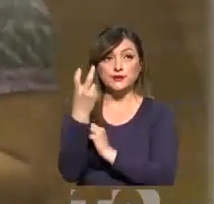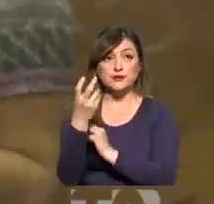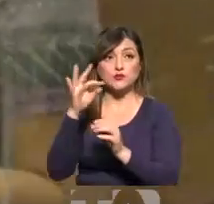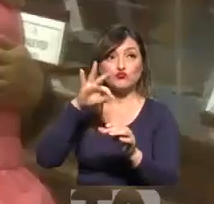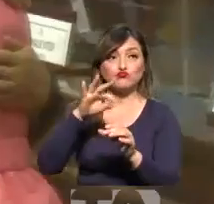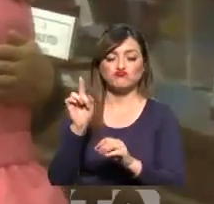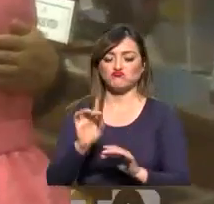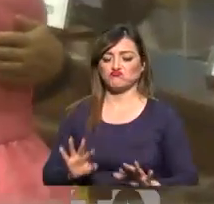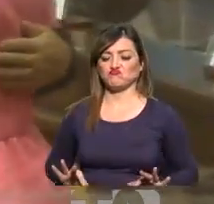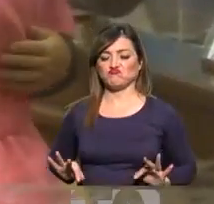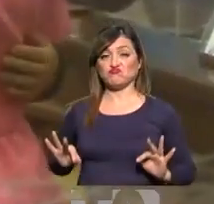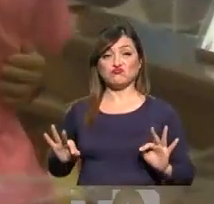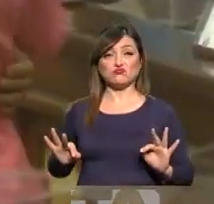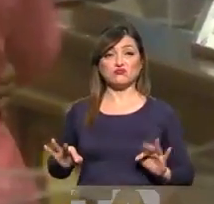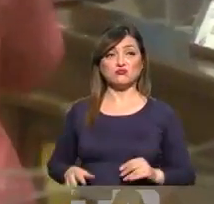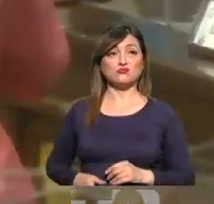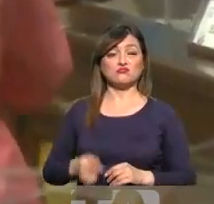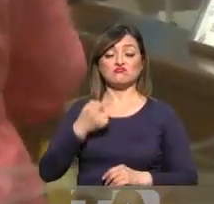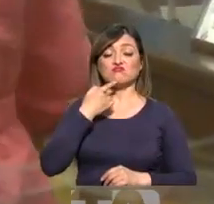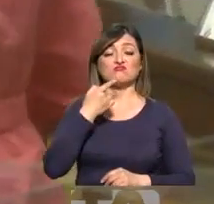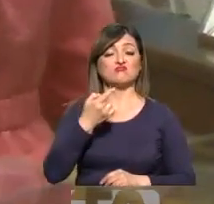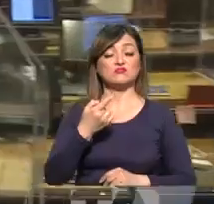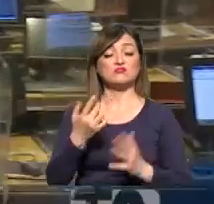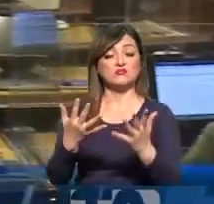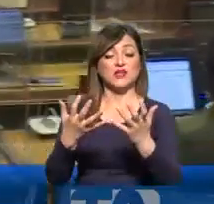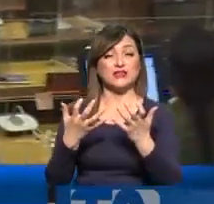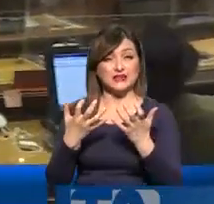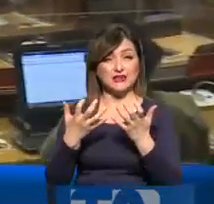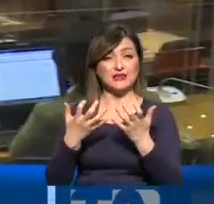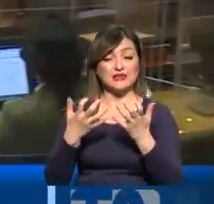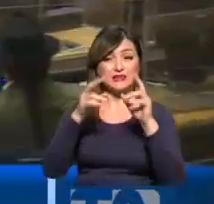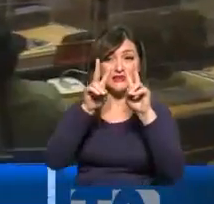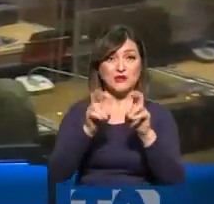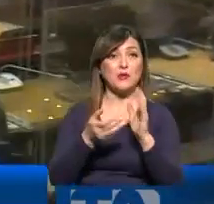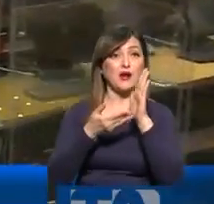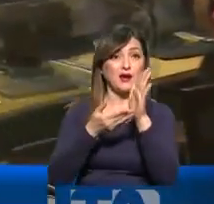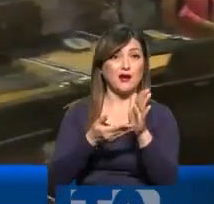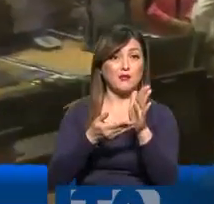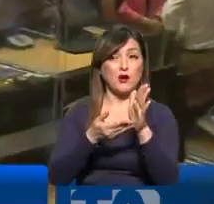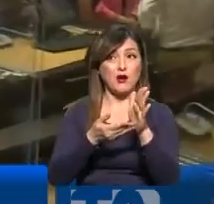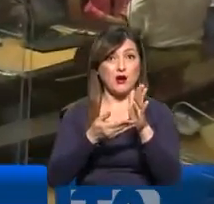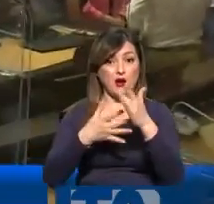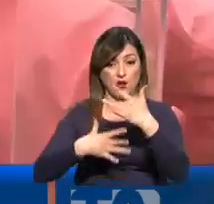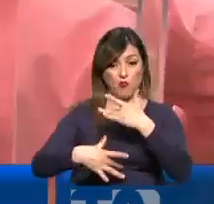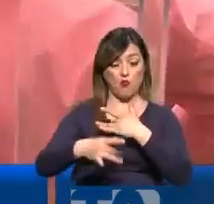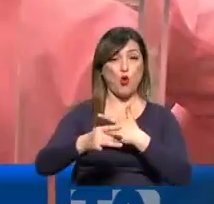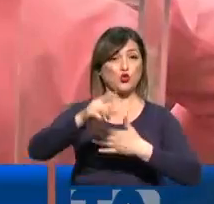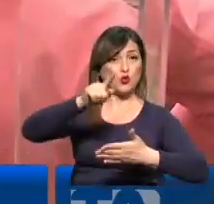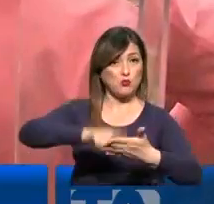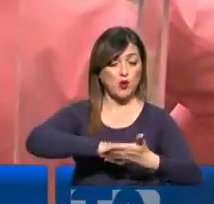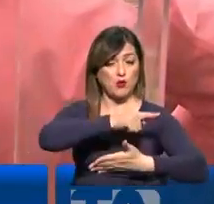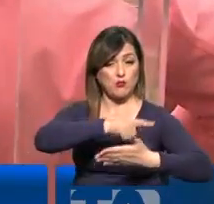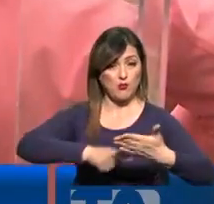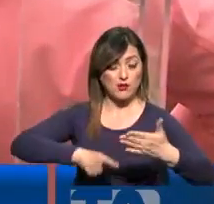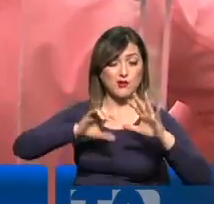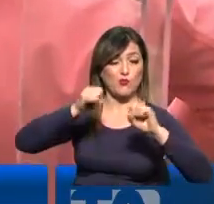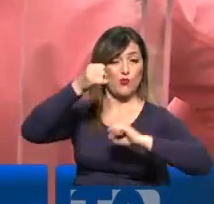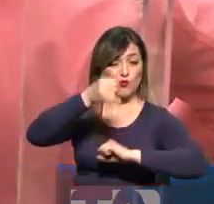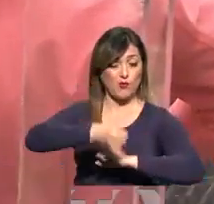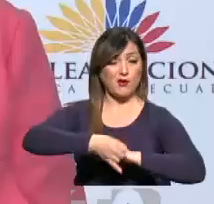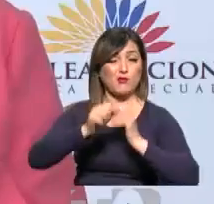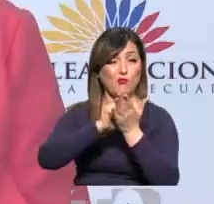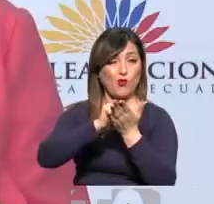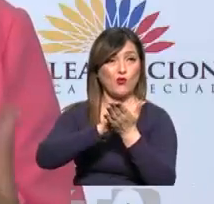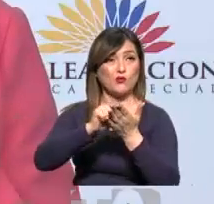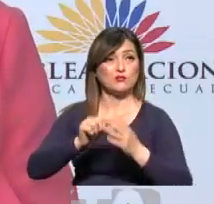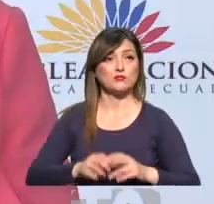abstuvo. Vilma Andrade sostiene que hay una intención de quitar temas como la despenalización del aborto por violación del Código de la